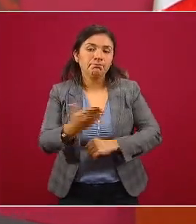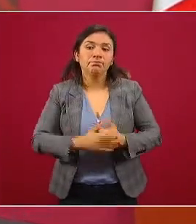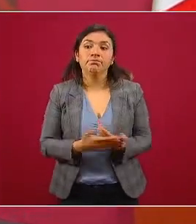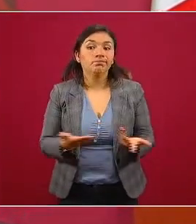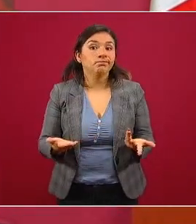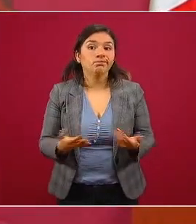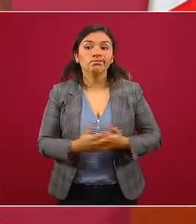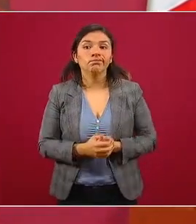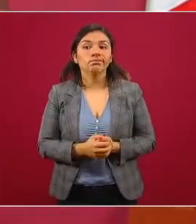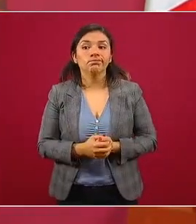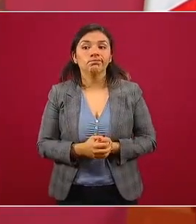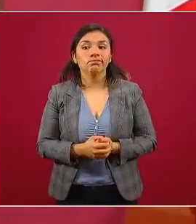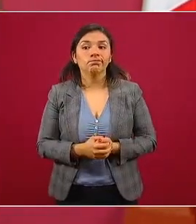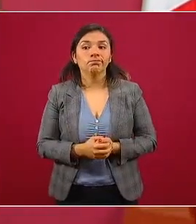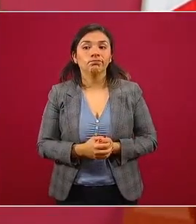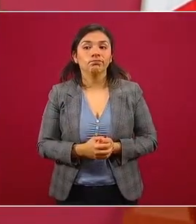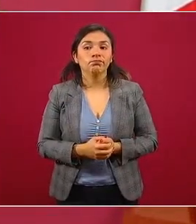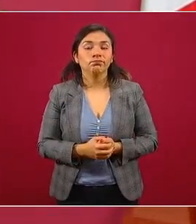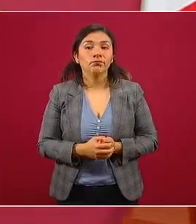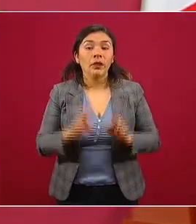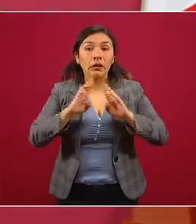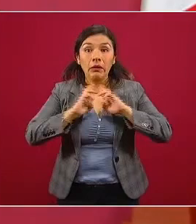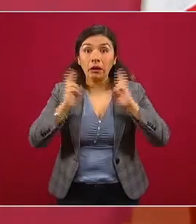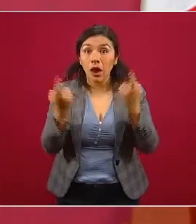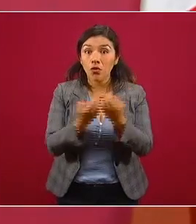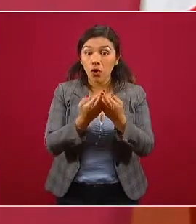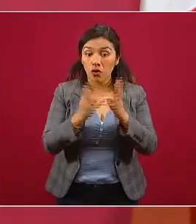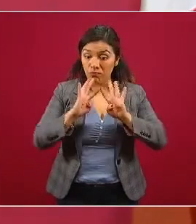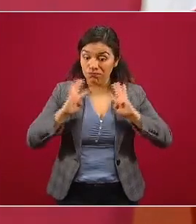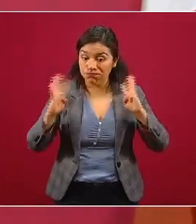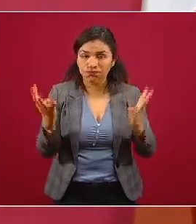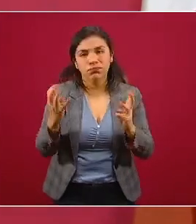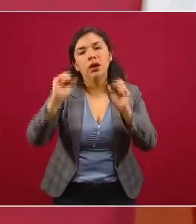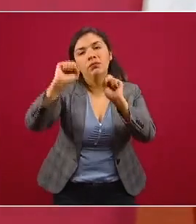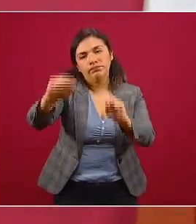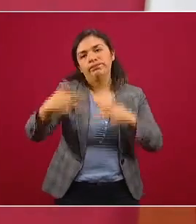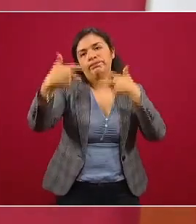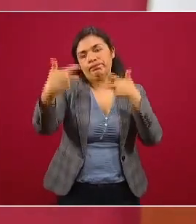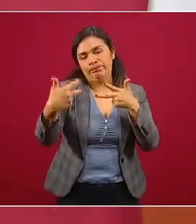no presencial, sí,